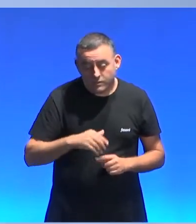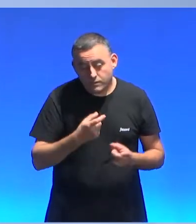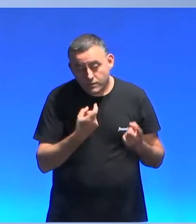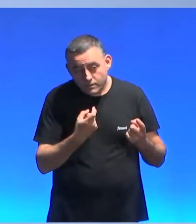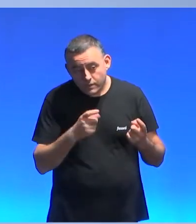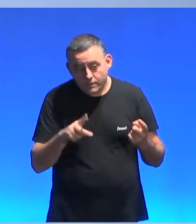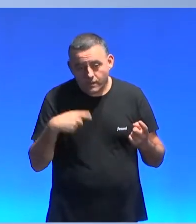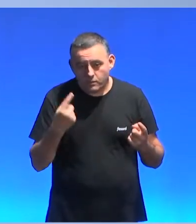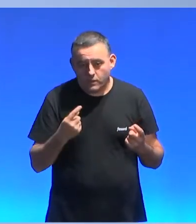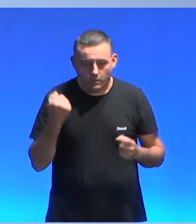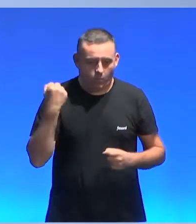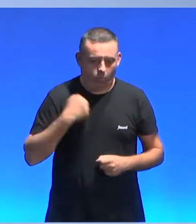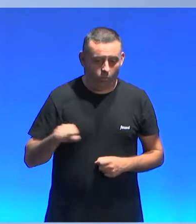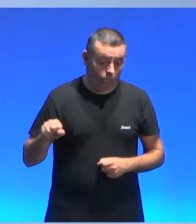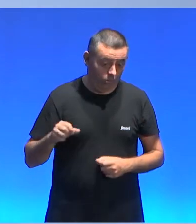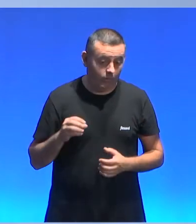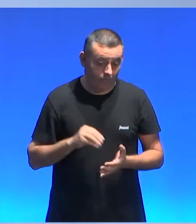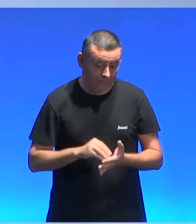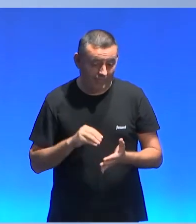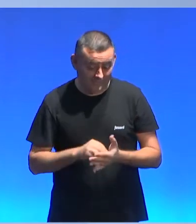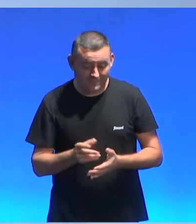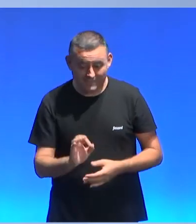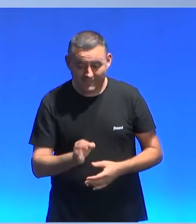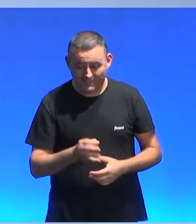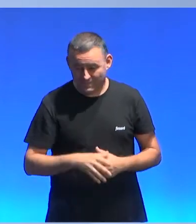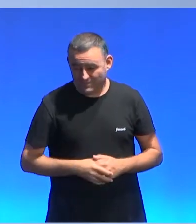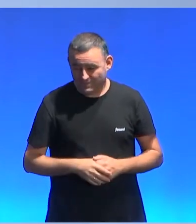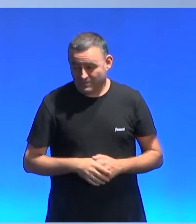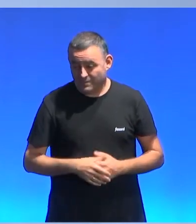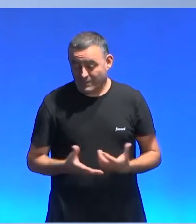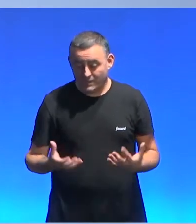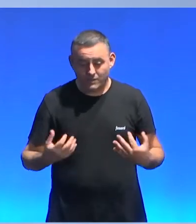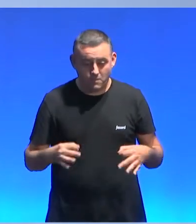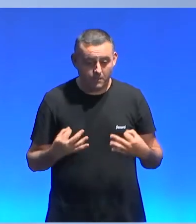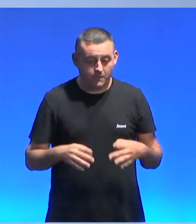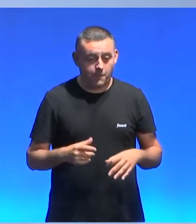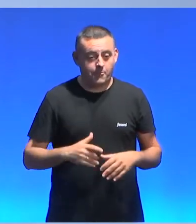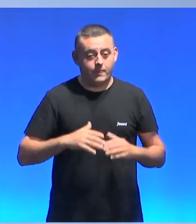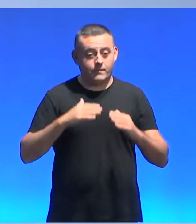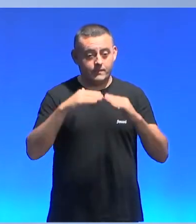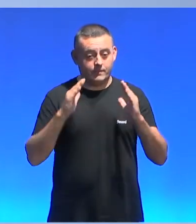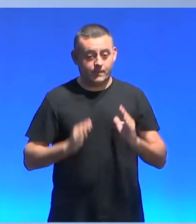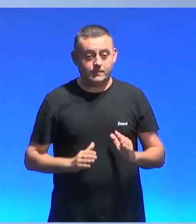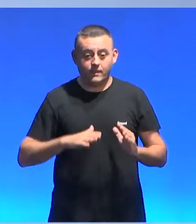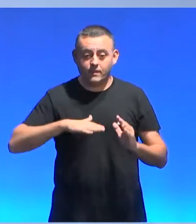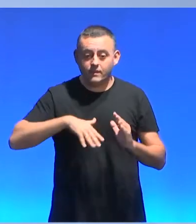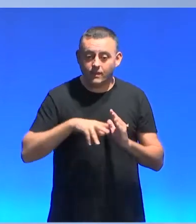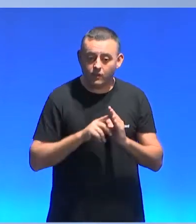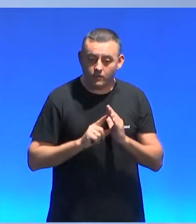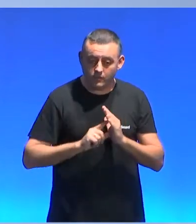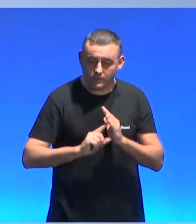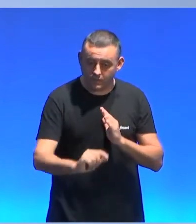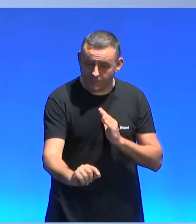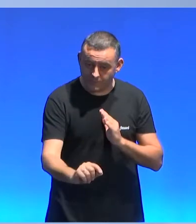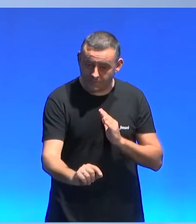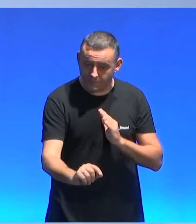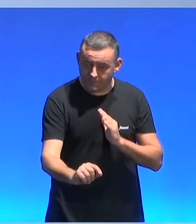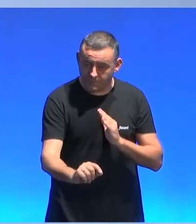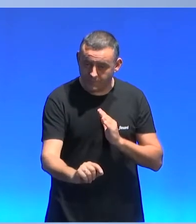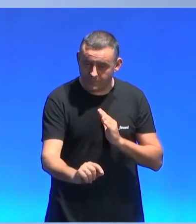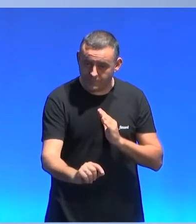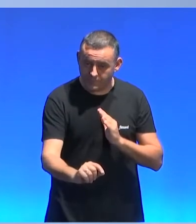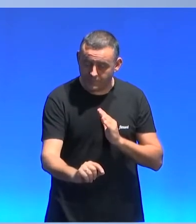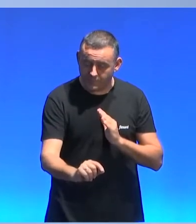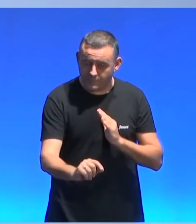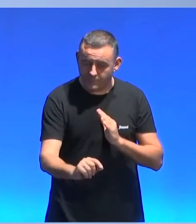porque lo divertido es que cuando un niño se va de casa, esto quiero que sea muy